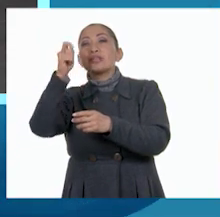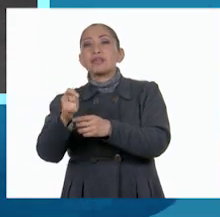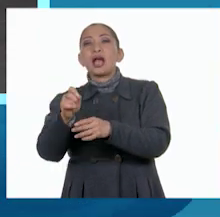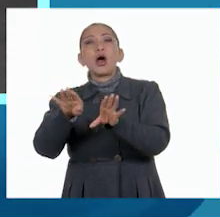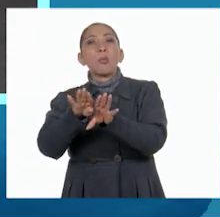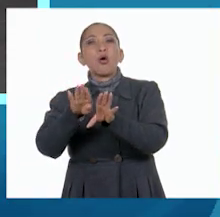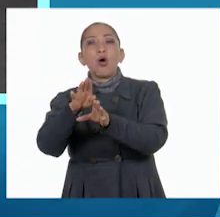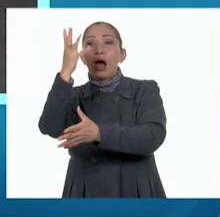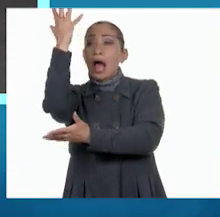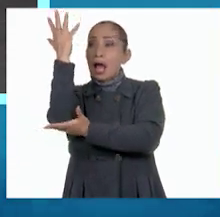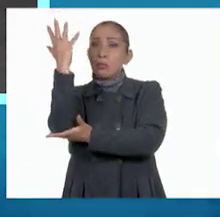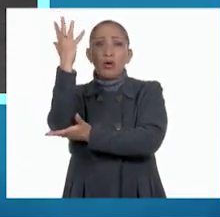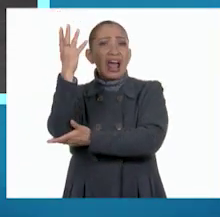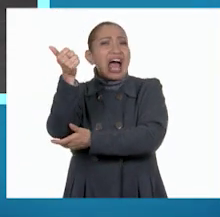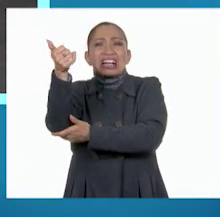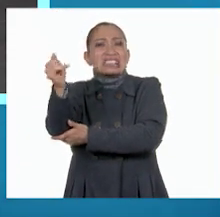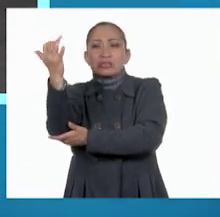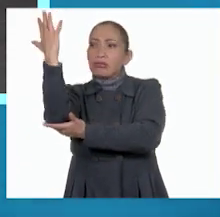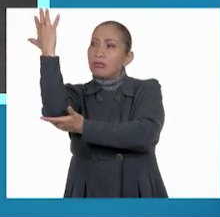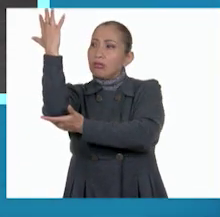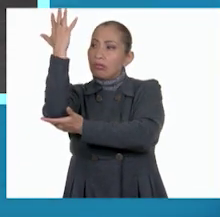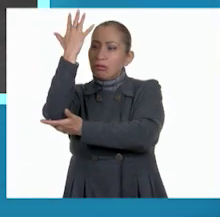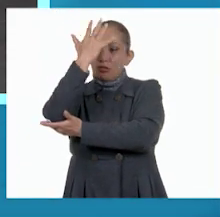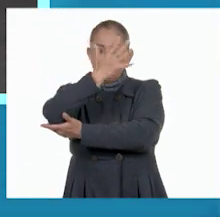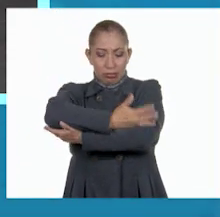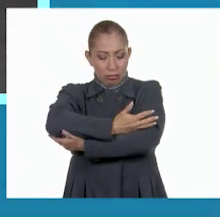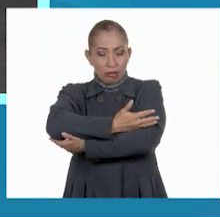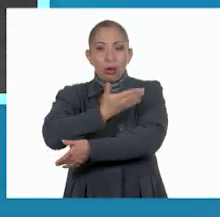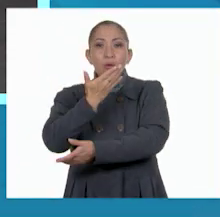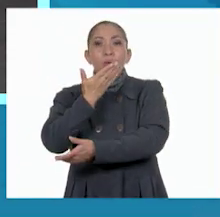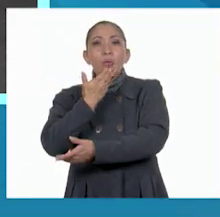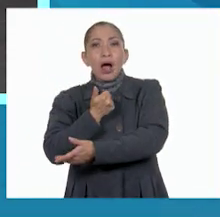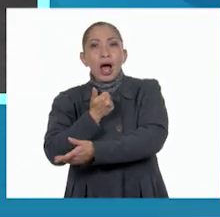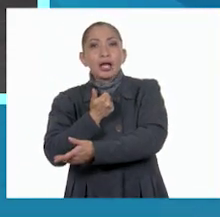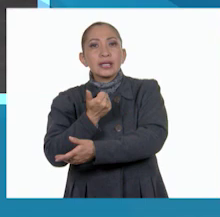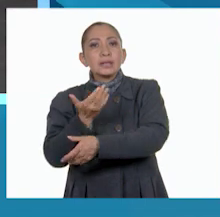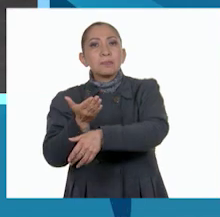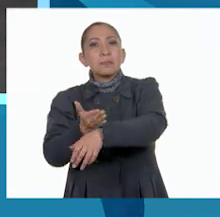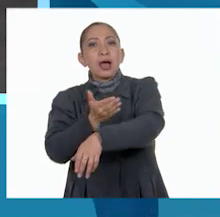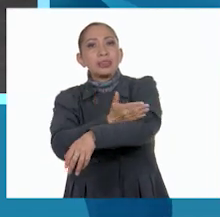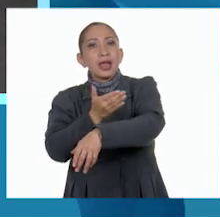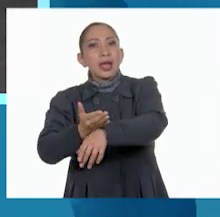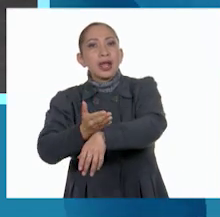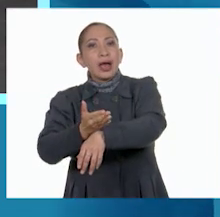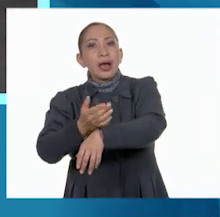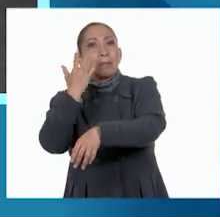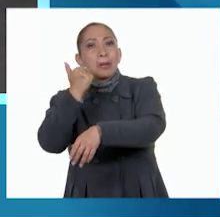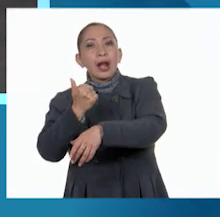caído y alguien obtiene la leña para aprovecharla.